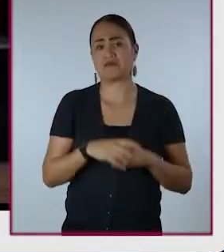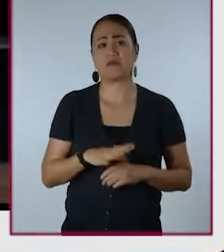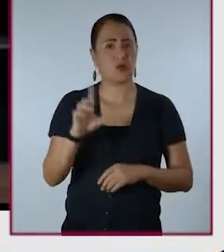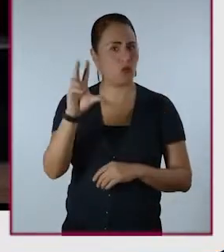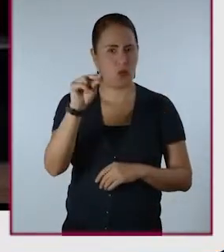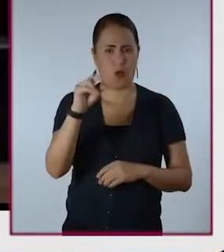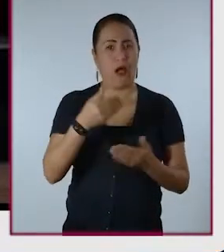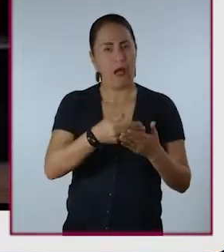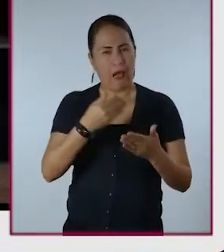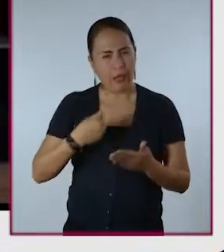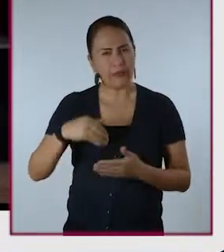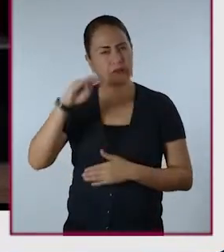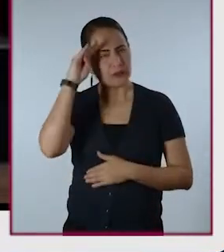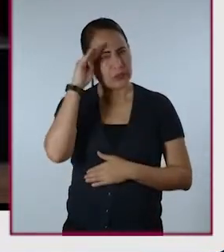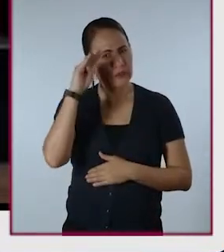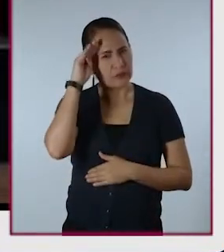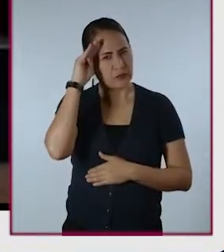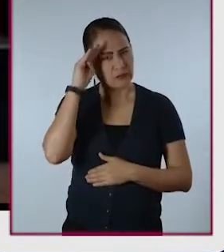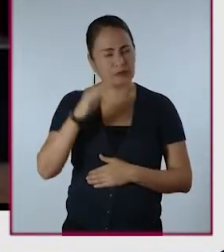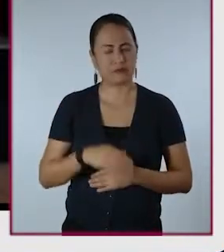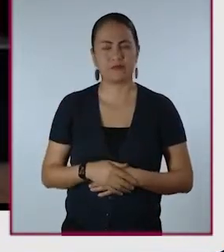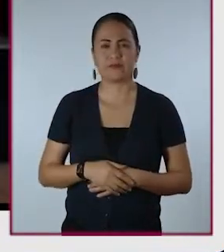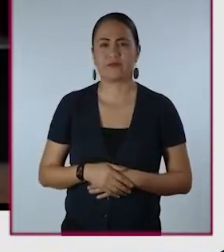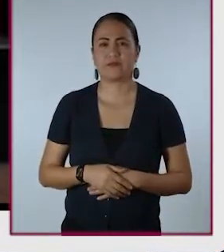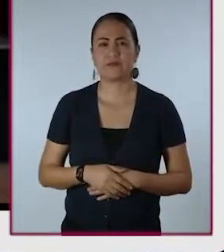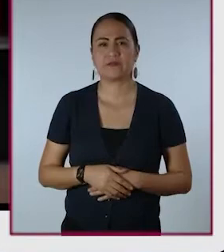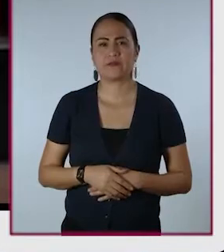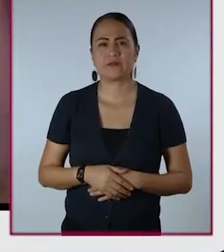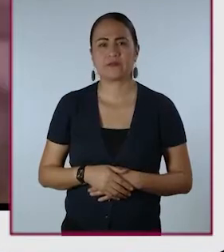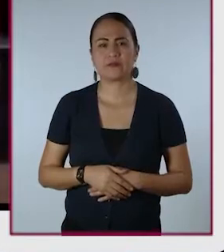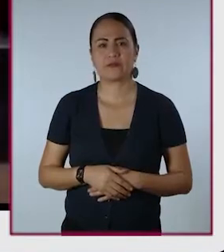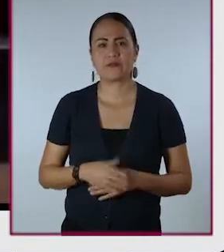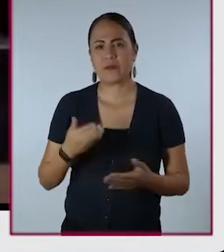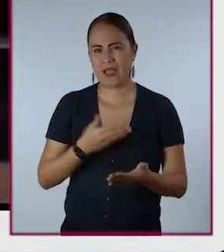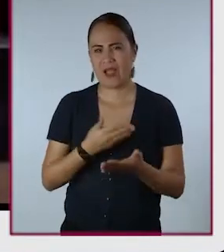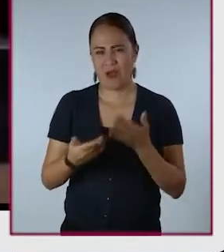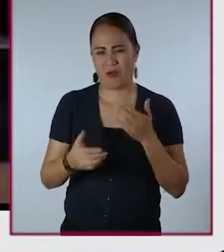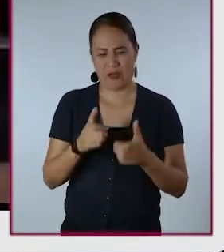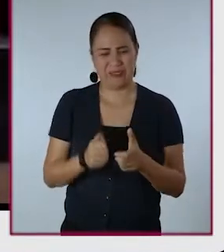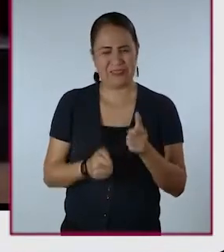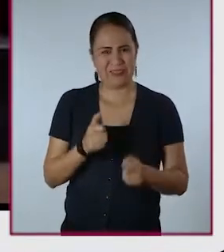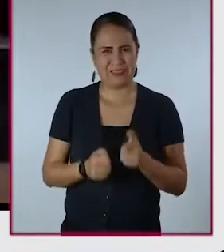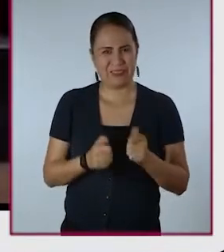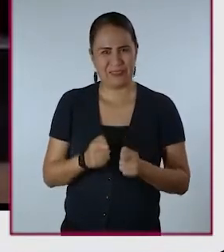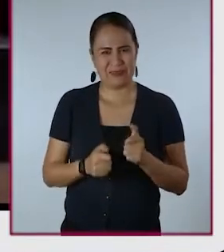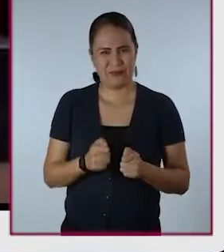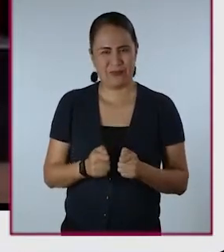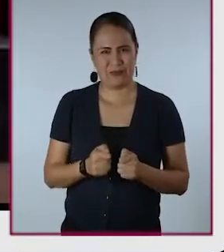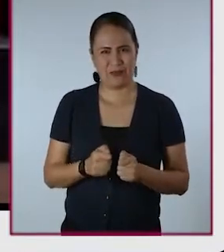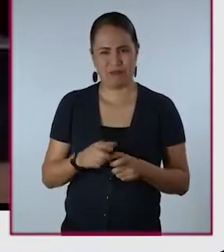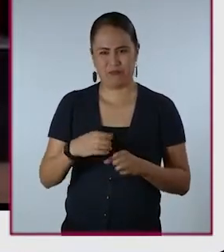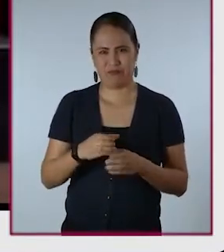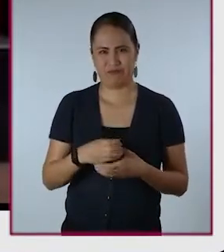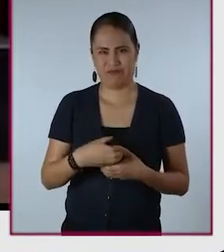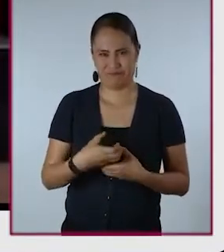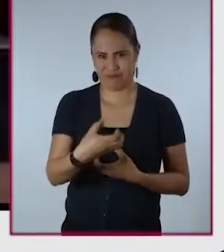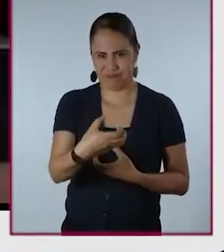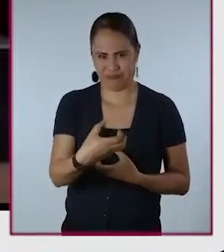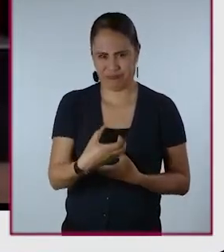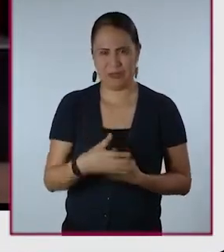piensan primero. Ahora, con el celular, parecemos metralleta,